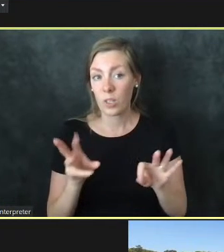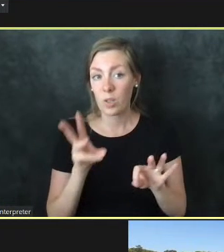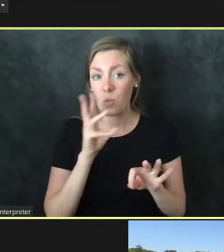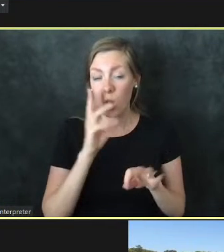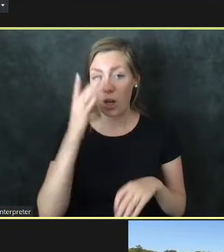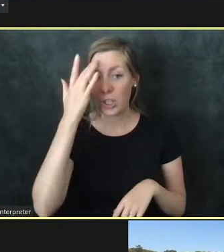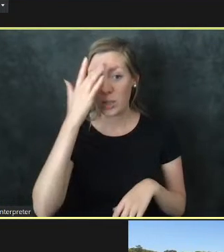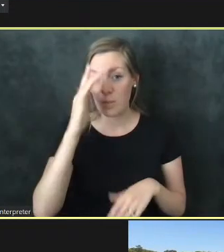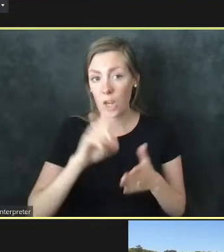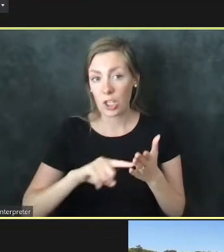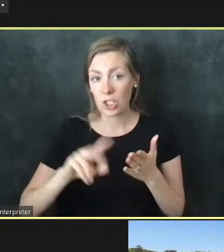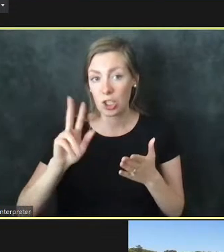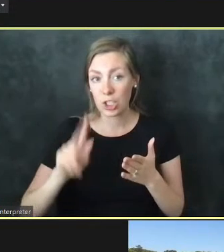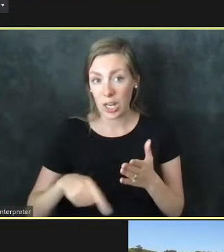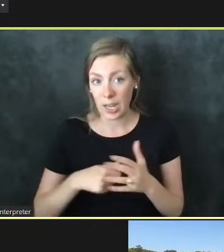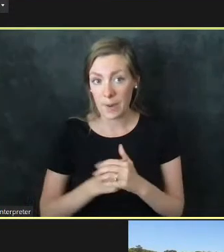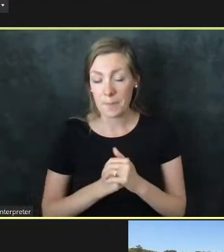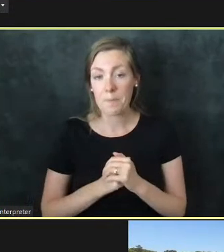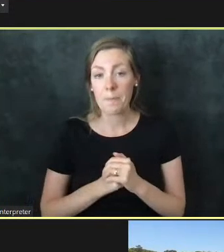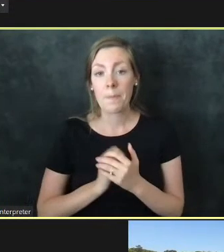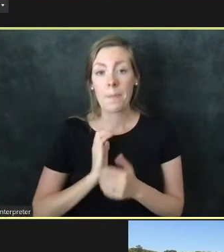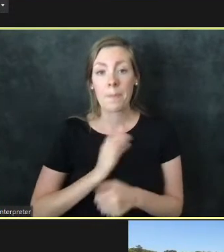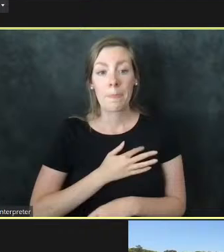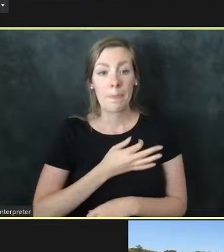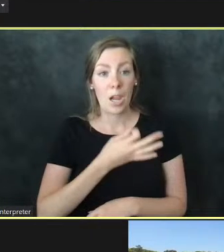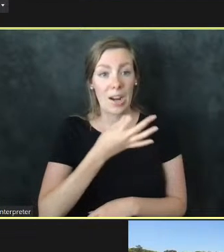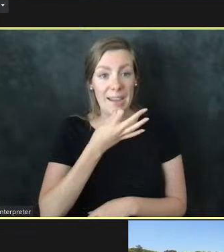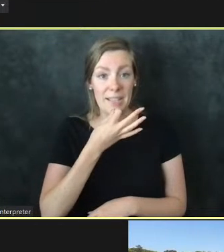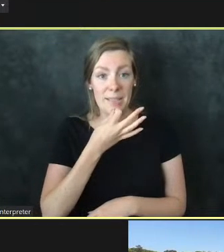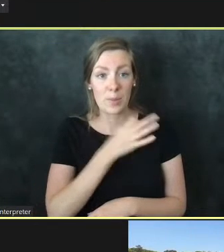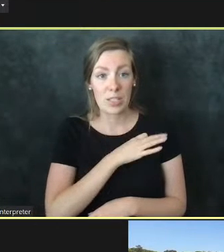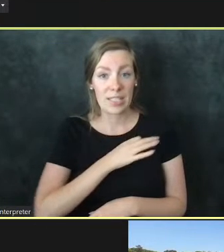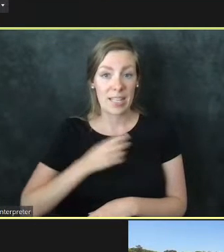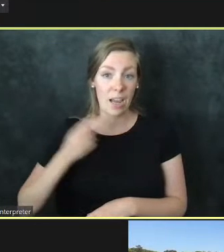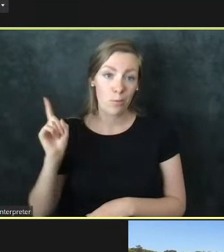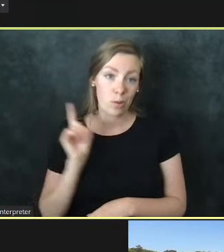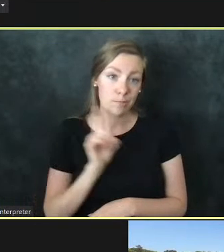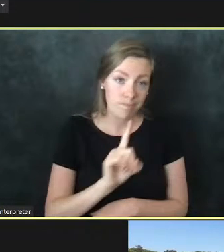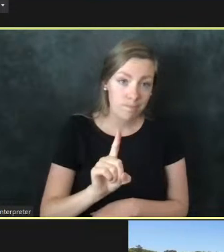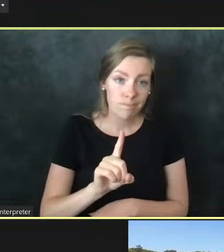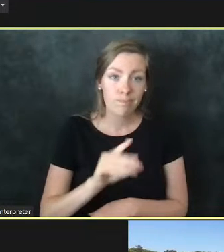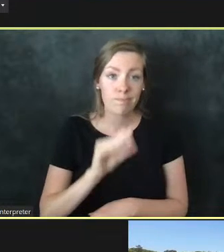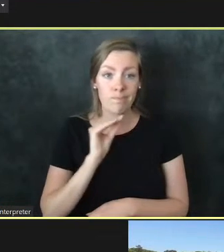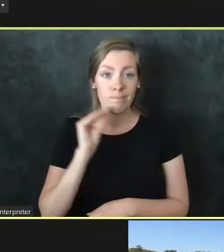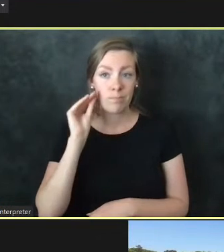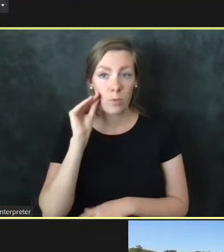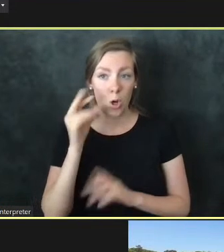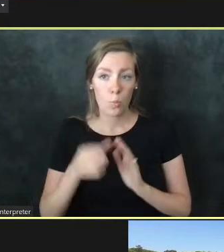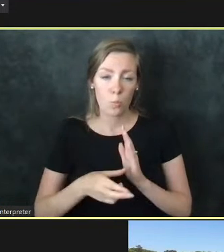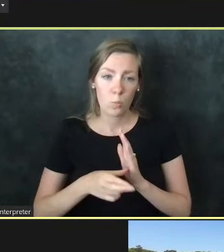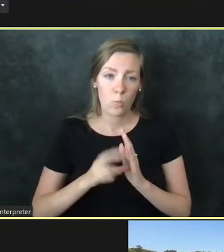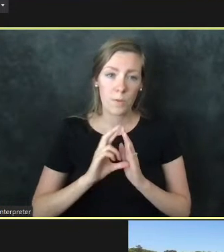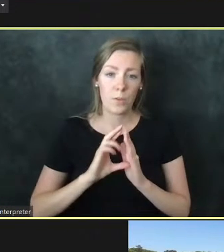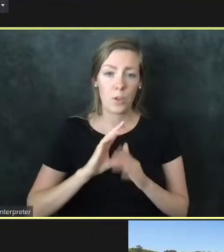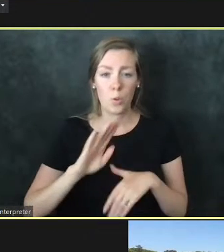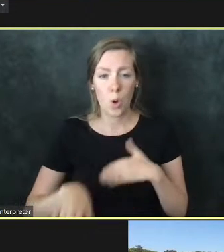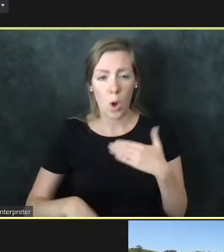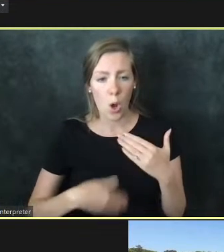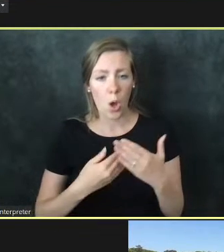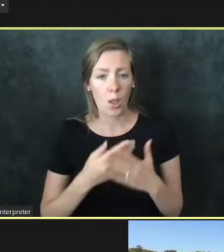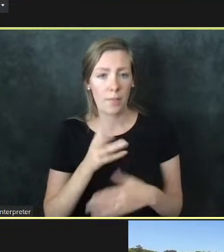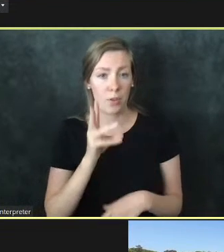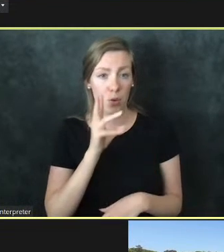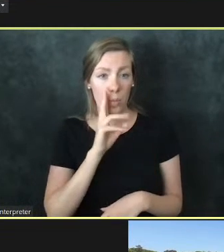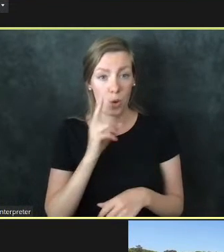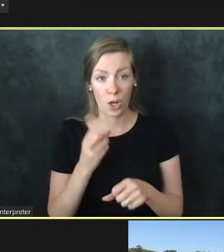los expertos también gratis, gratuitos, donde experto va a salir a su casa para revisar todos